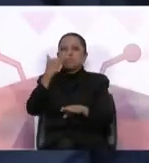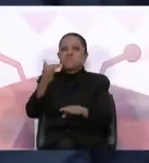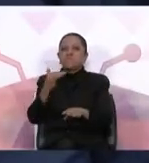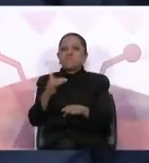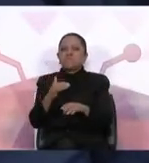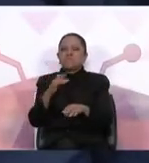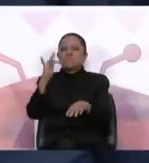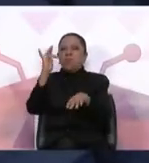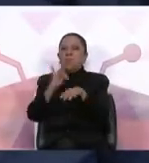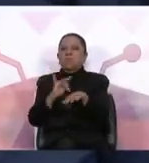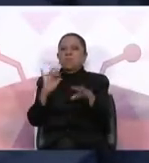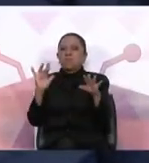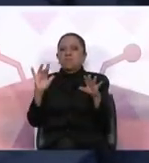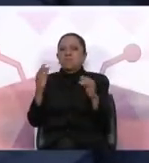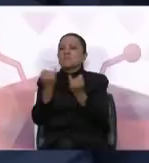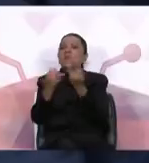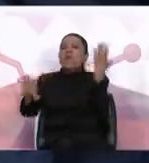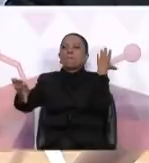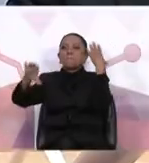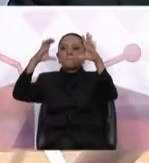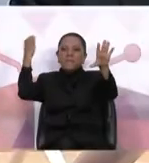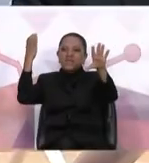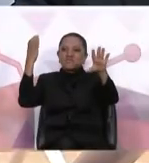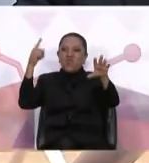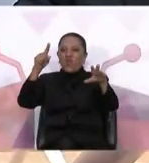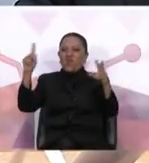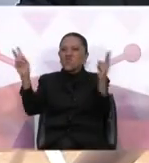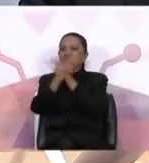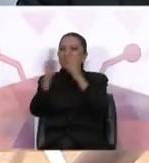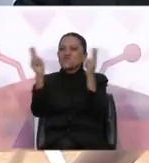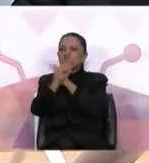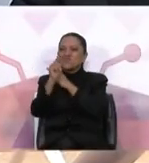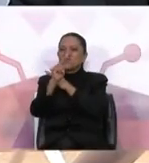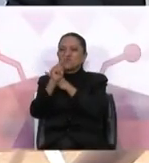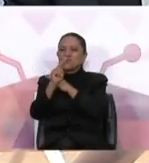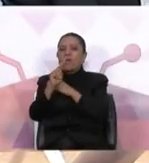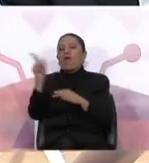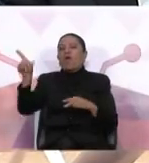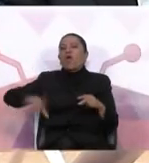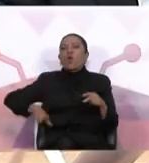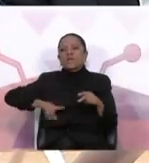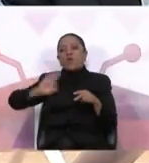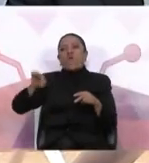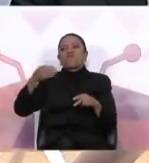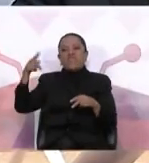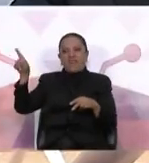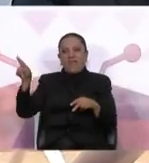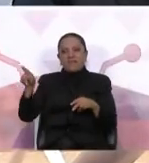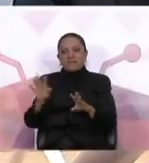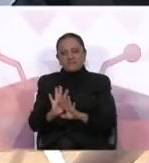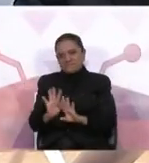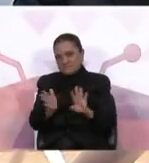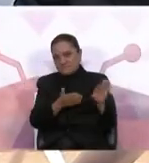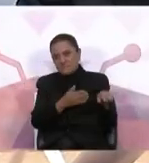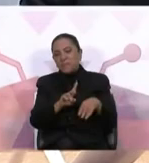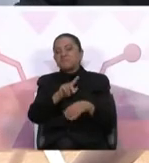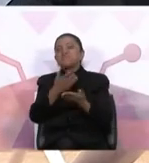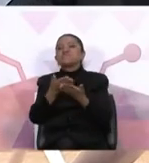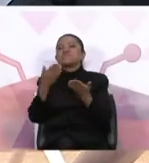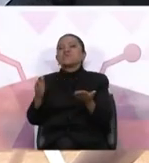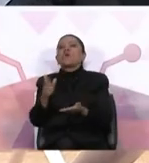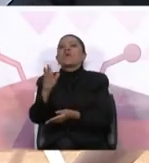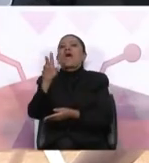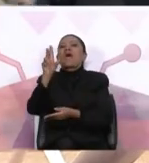gobierno federal gracias continuamos ahora con el candidato independiente de fidel demédicis candidato en